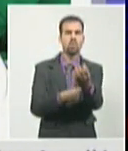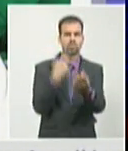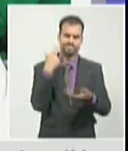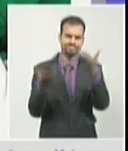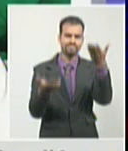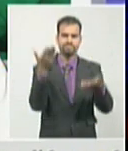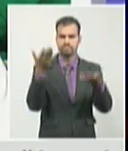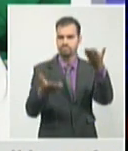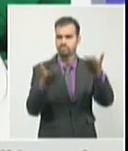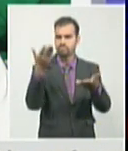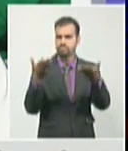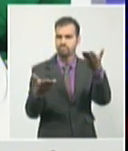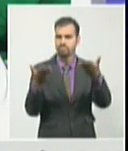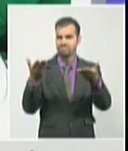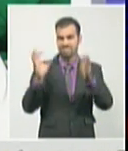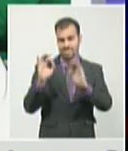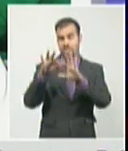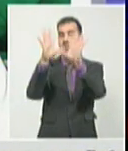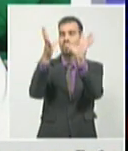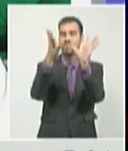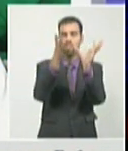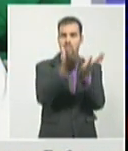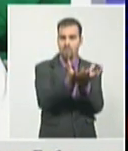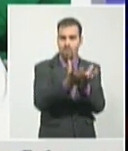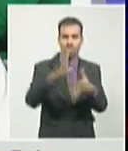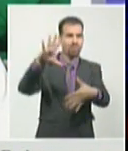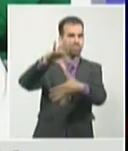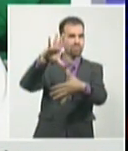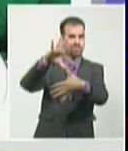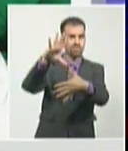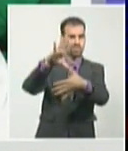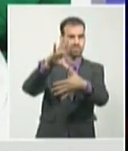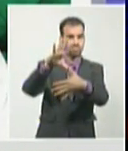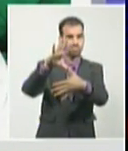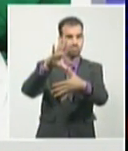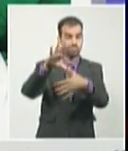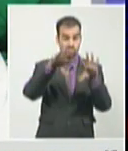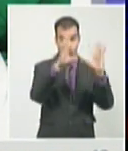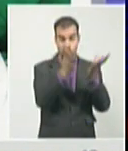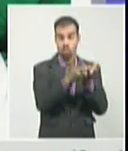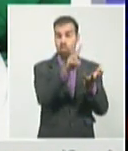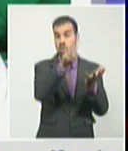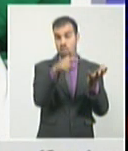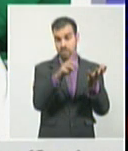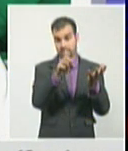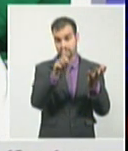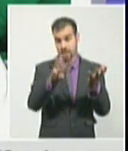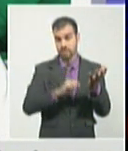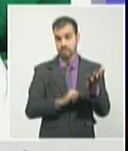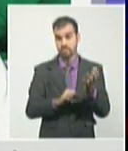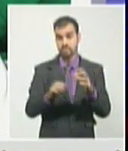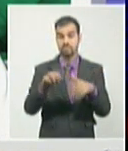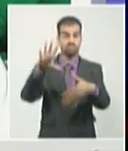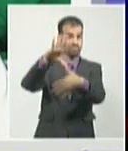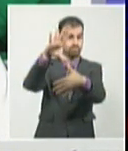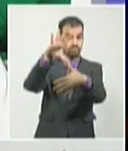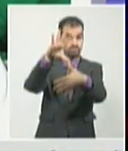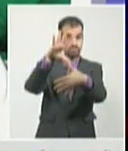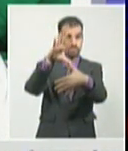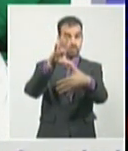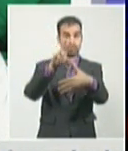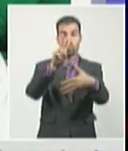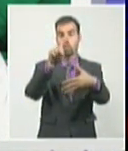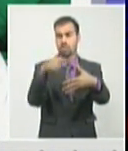la comparación contra 2,3 en el mundo y contra 2,31 en la región de las